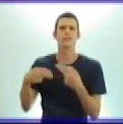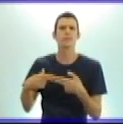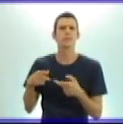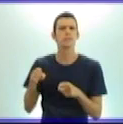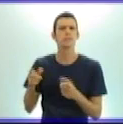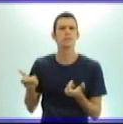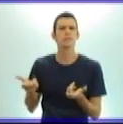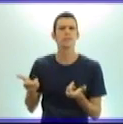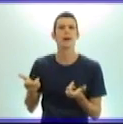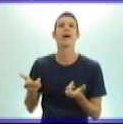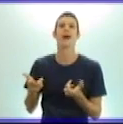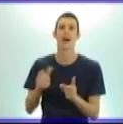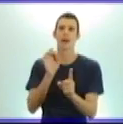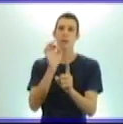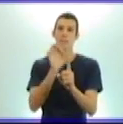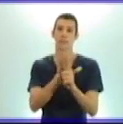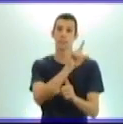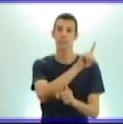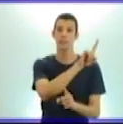Desde